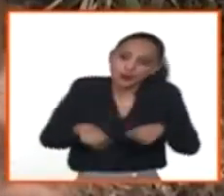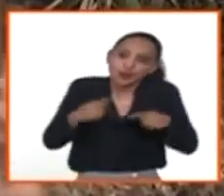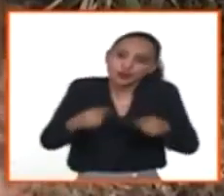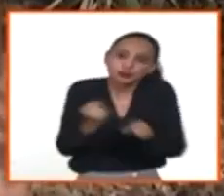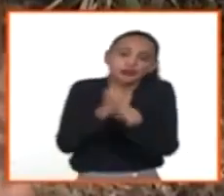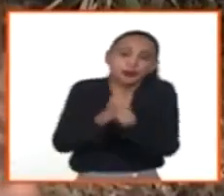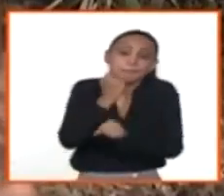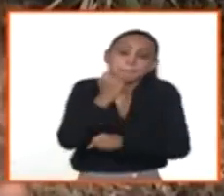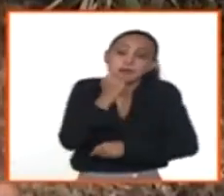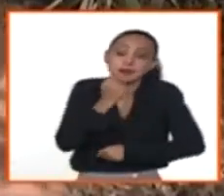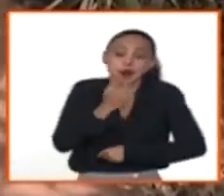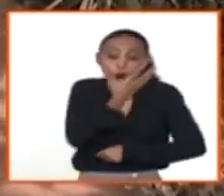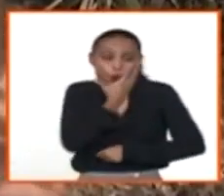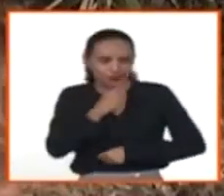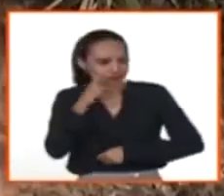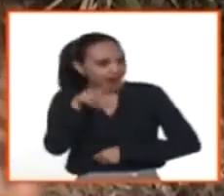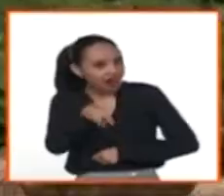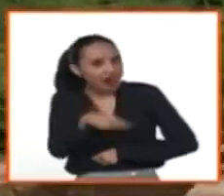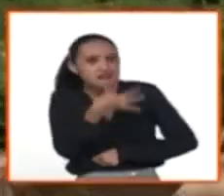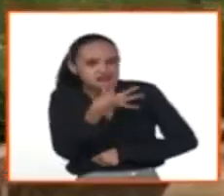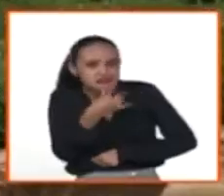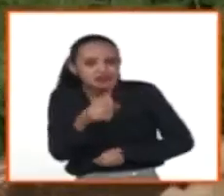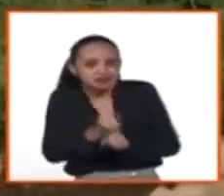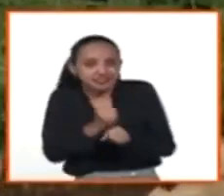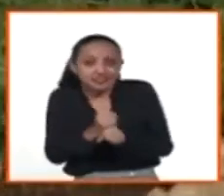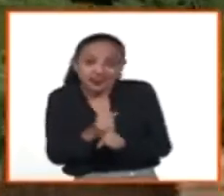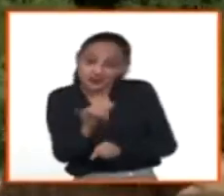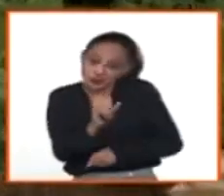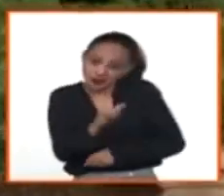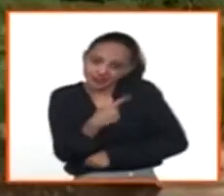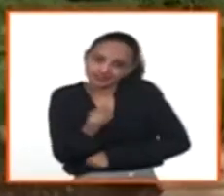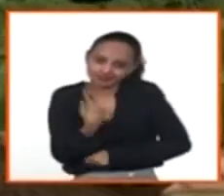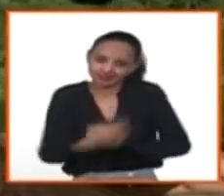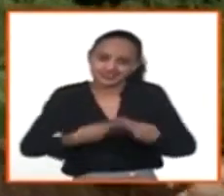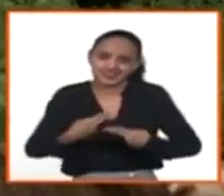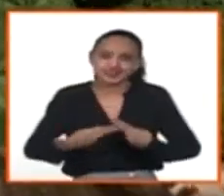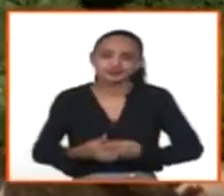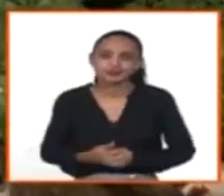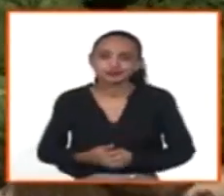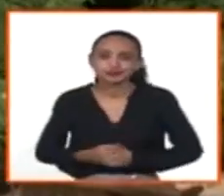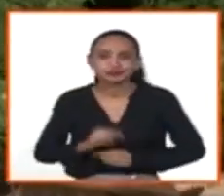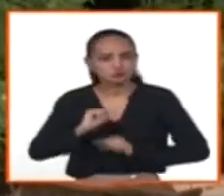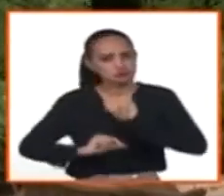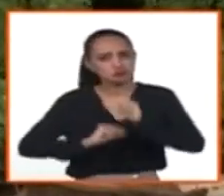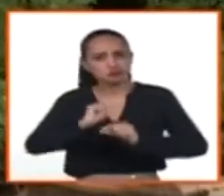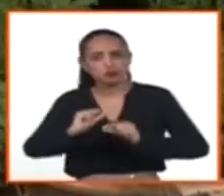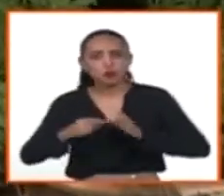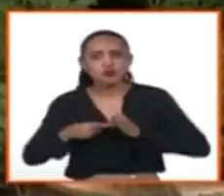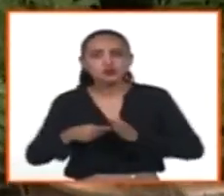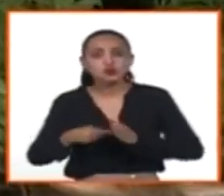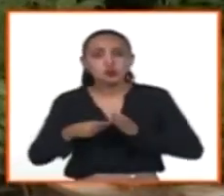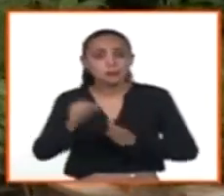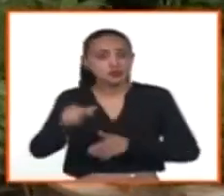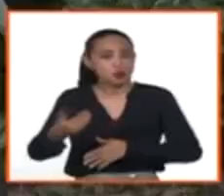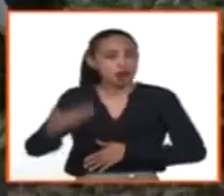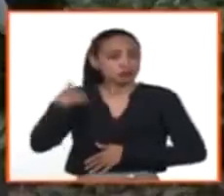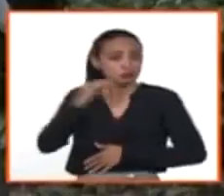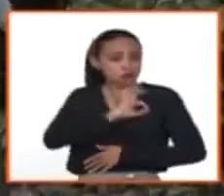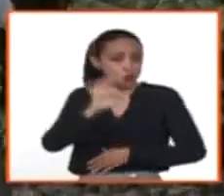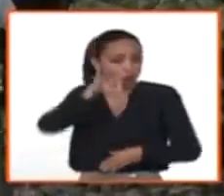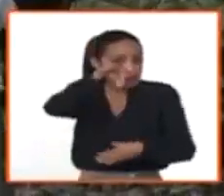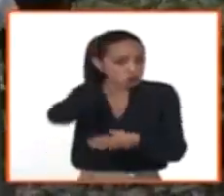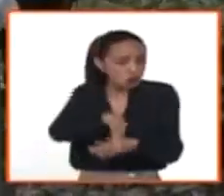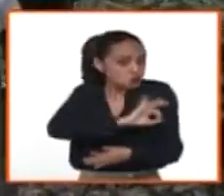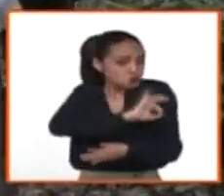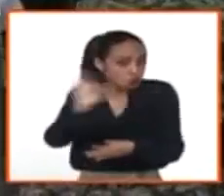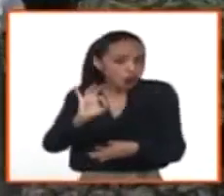no, imagínate tú, ¿qué vamos a hacer? Poco a poco, con pequeños consejos, quienes nunca habían sembrado absolutamente nada, se